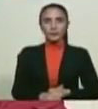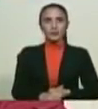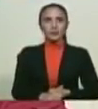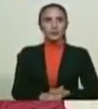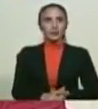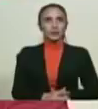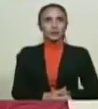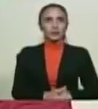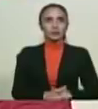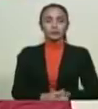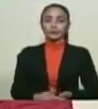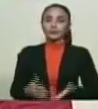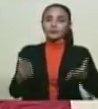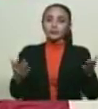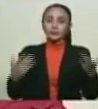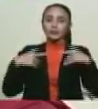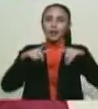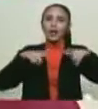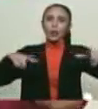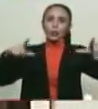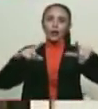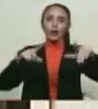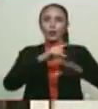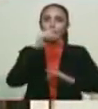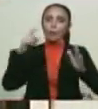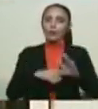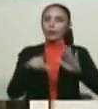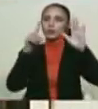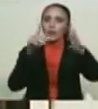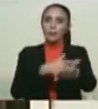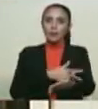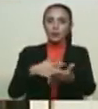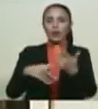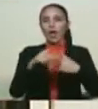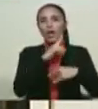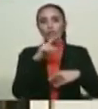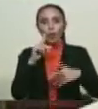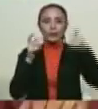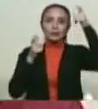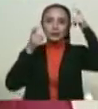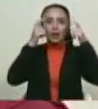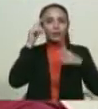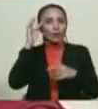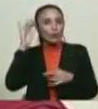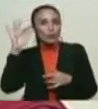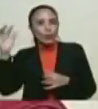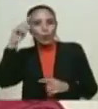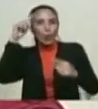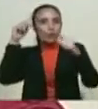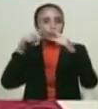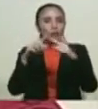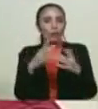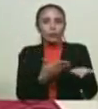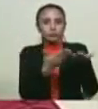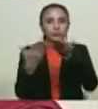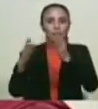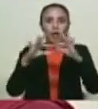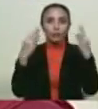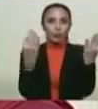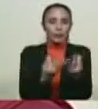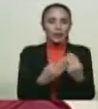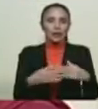la hectárea 6 millones, a nombre de nuestro comandante Chávez y su sueño. Pero yo quiero en 15